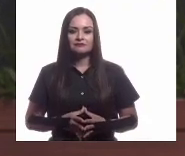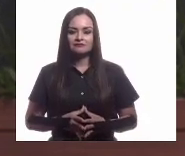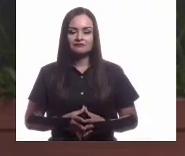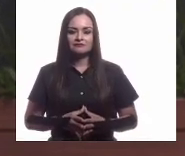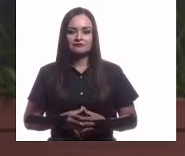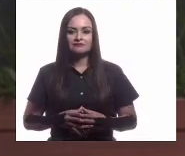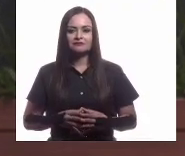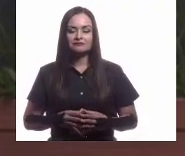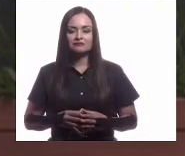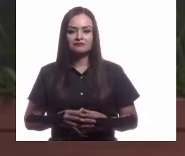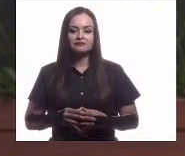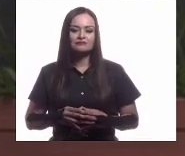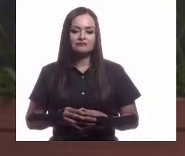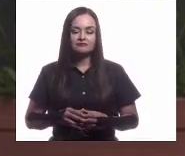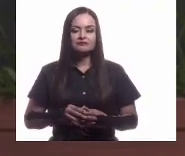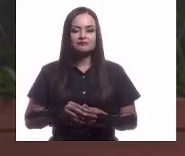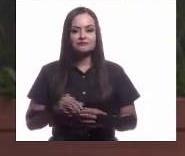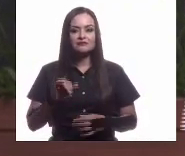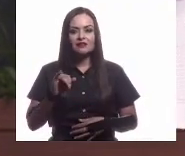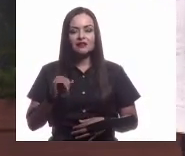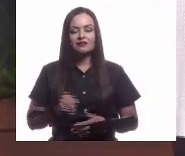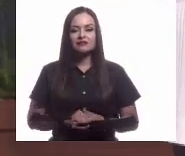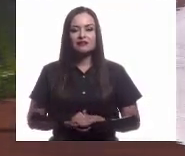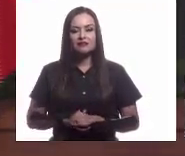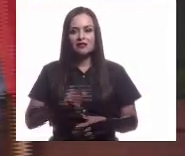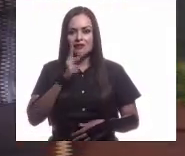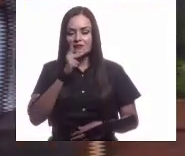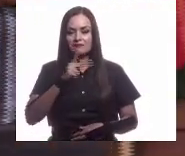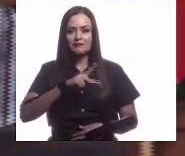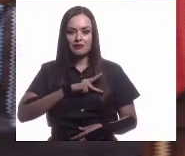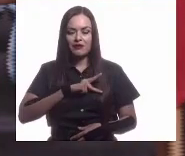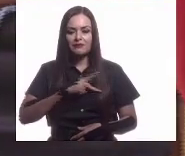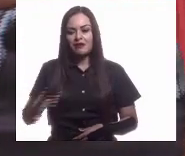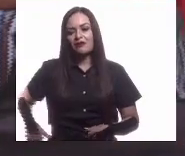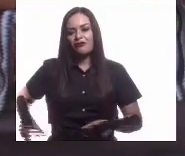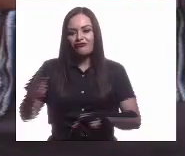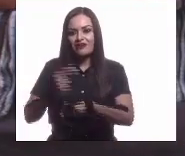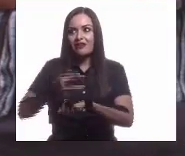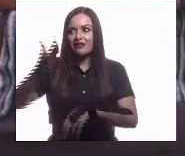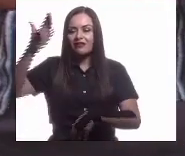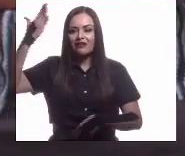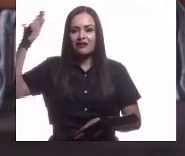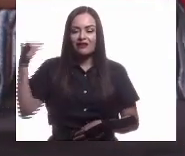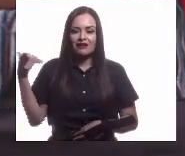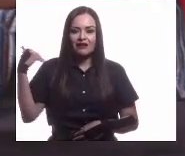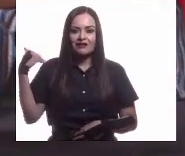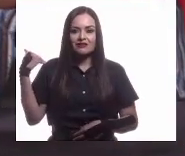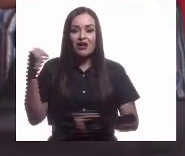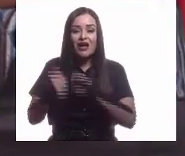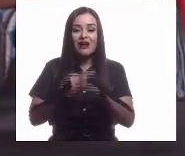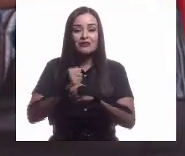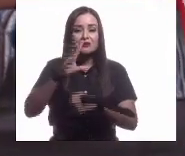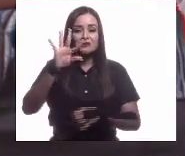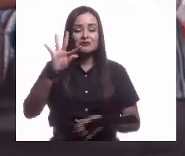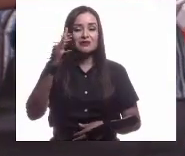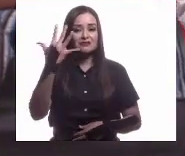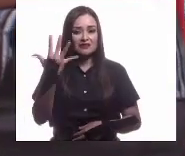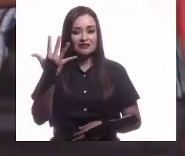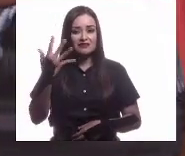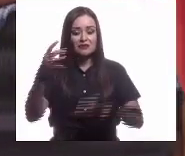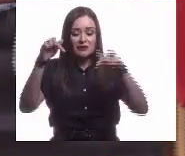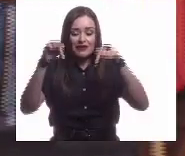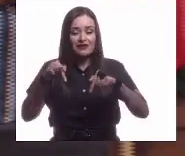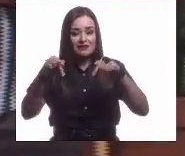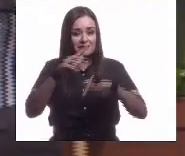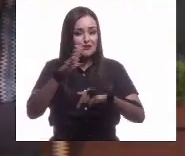seguramente todos lo saben y quien no, pues fue gobernador del 75 al 81. Mi padre gobernó hace 45 años esta maravillosa